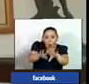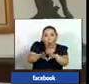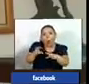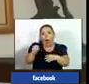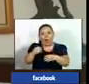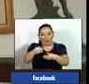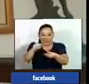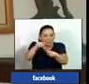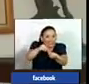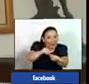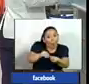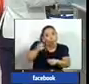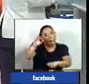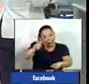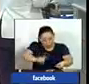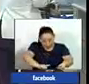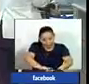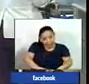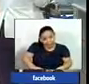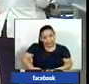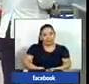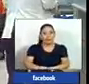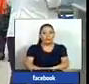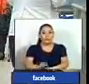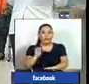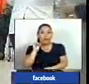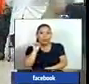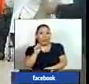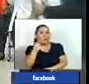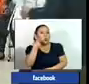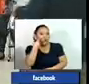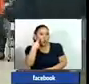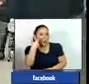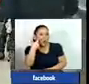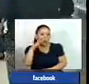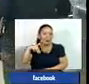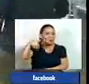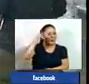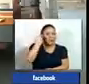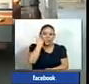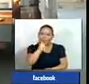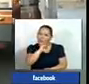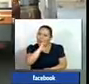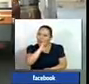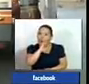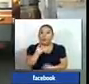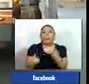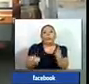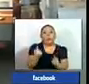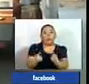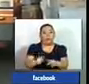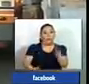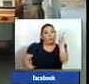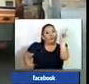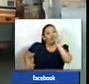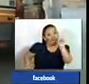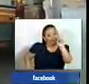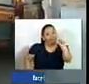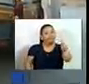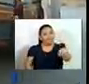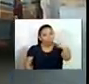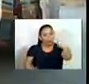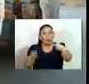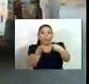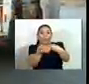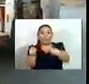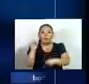bacterias y por parásitos. Los lugares que registran mayor casos de esta enfermedad, podemos decir que San Salvador lo encabeza con